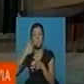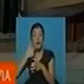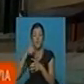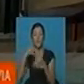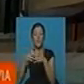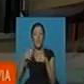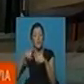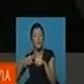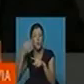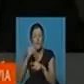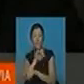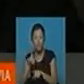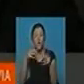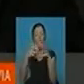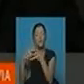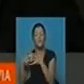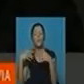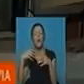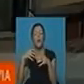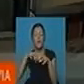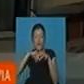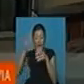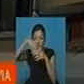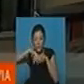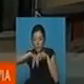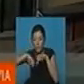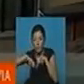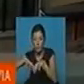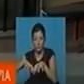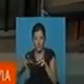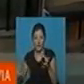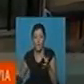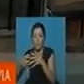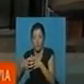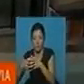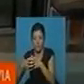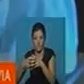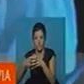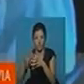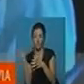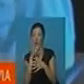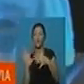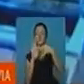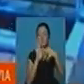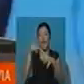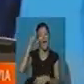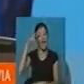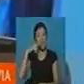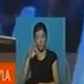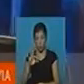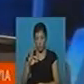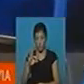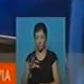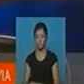digamos, es un grupo de organizaciones que están aglutinadas en torno a la figura de Evo Morales.